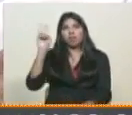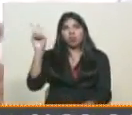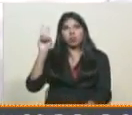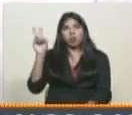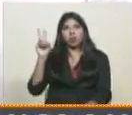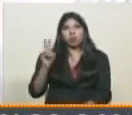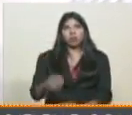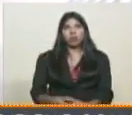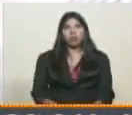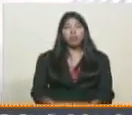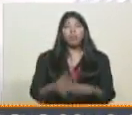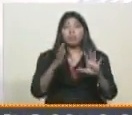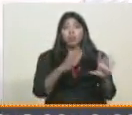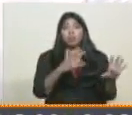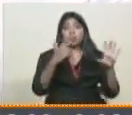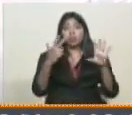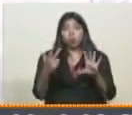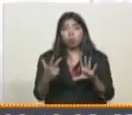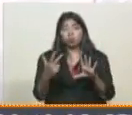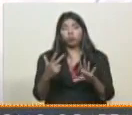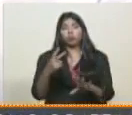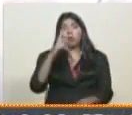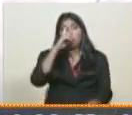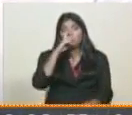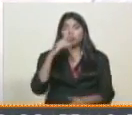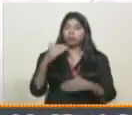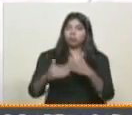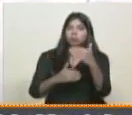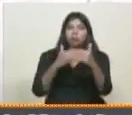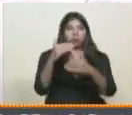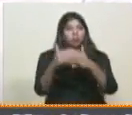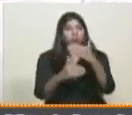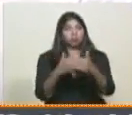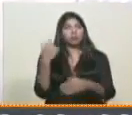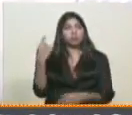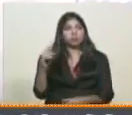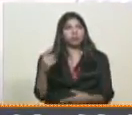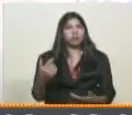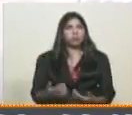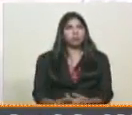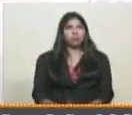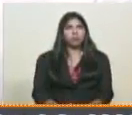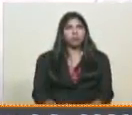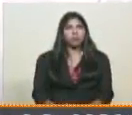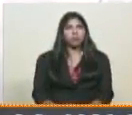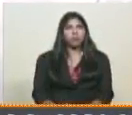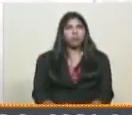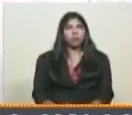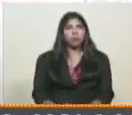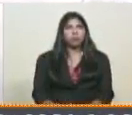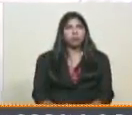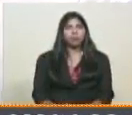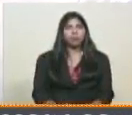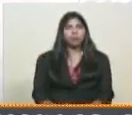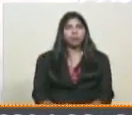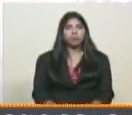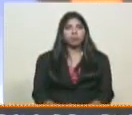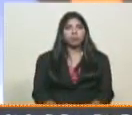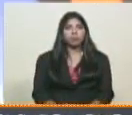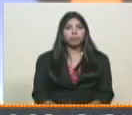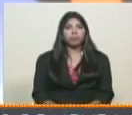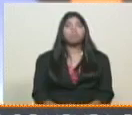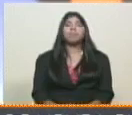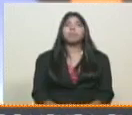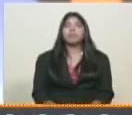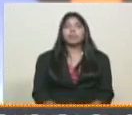tenemos 18 año proceso tenemos una realidad que a pesar de las dificultades tiene que dar algunas lecciones todavía a muchos estos países - marco de